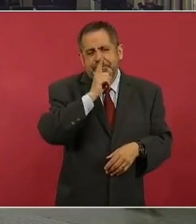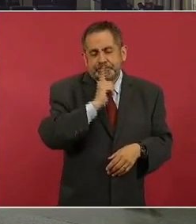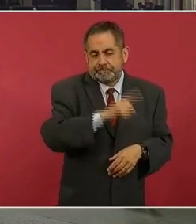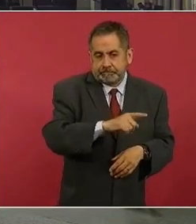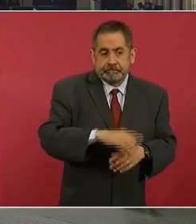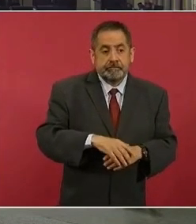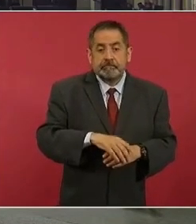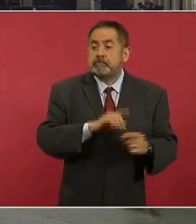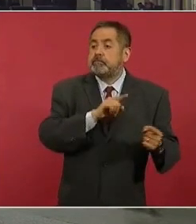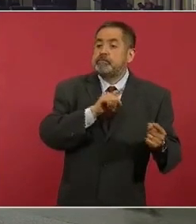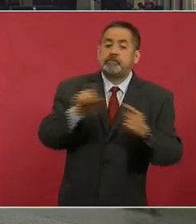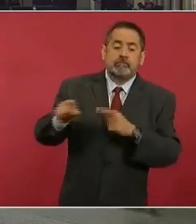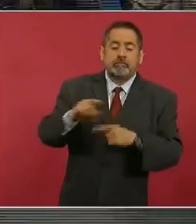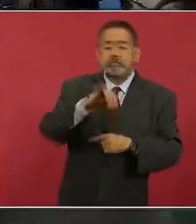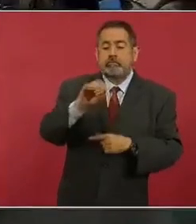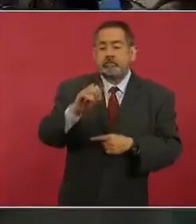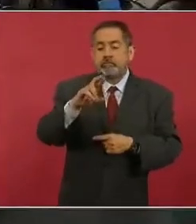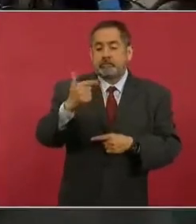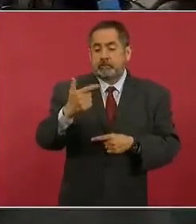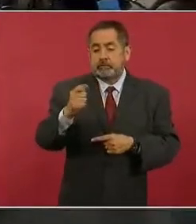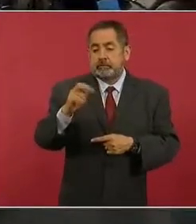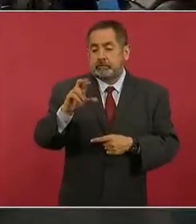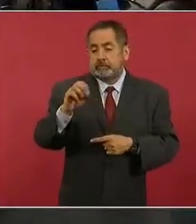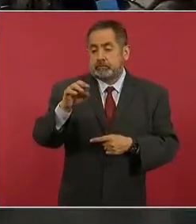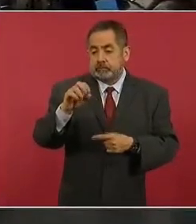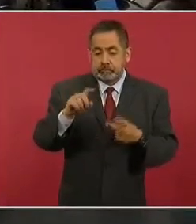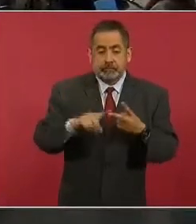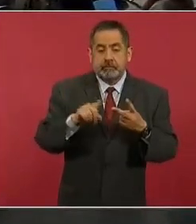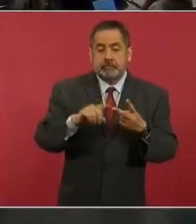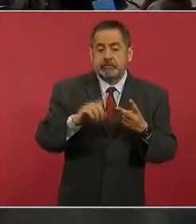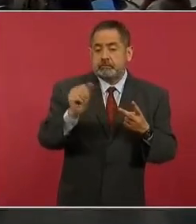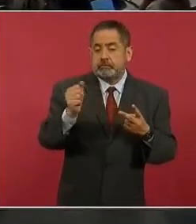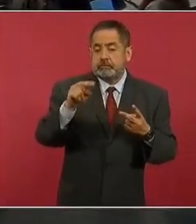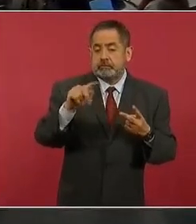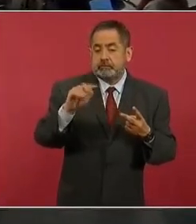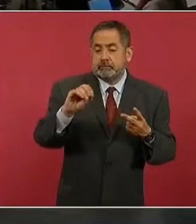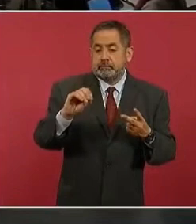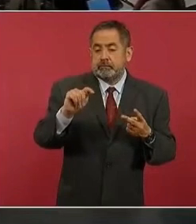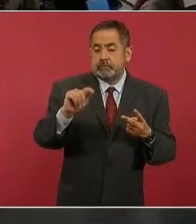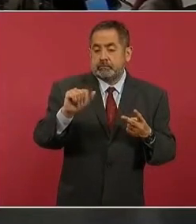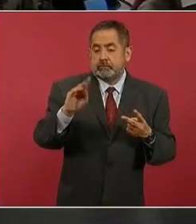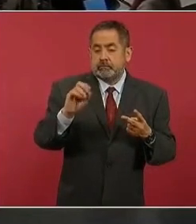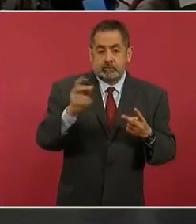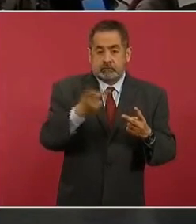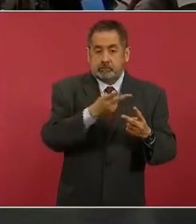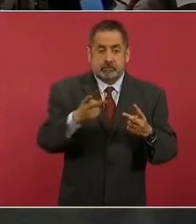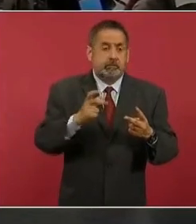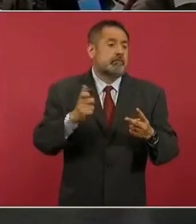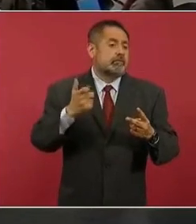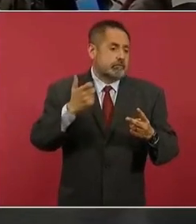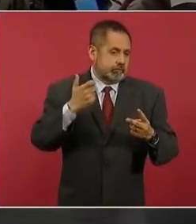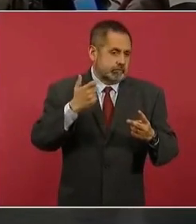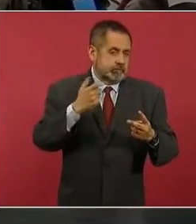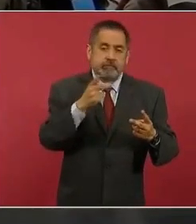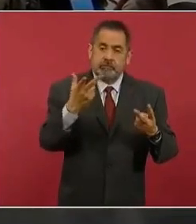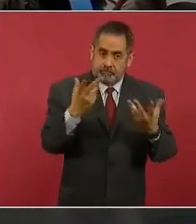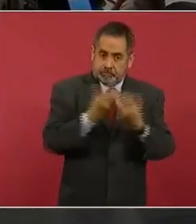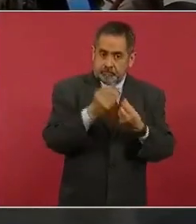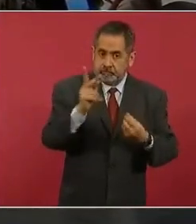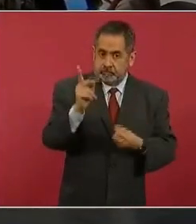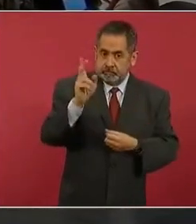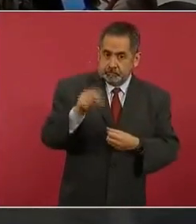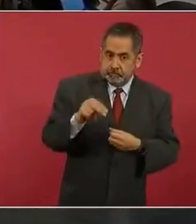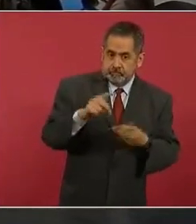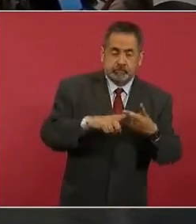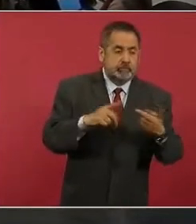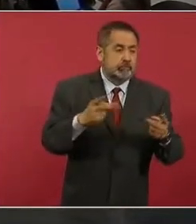señalan a Jorge Romero y a Santiago Taboada, que son los panistas, uno ex jefe de delegación, el otro alcalde,